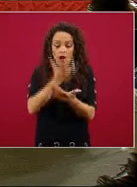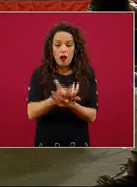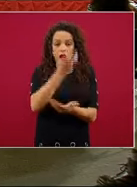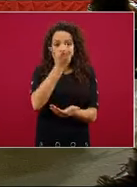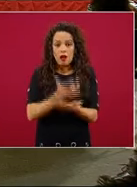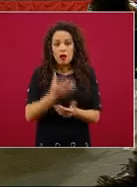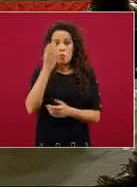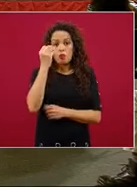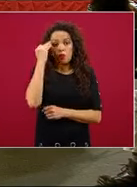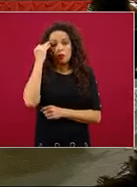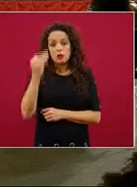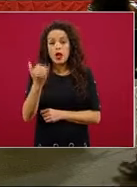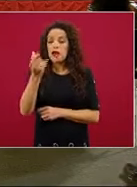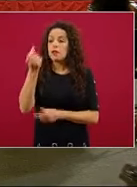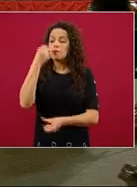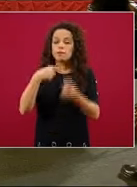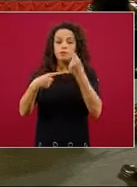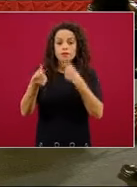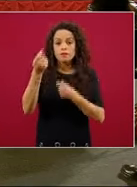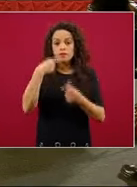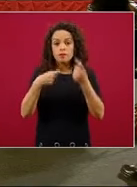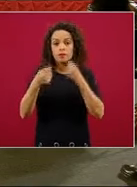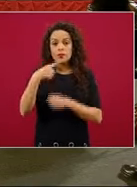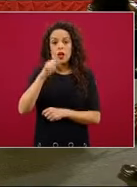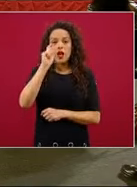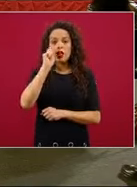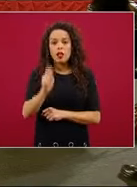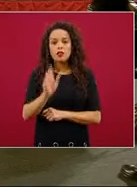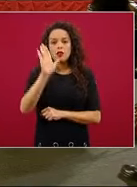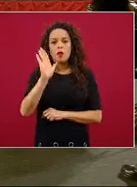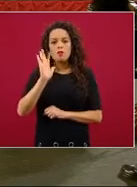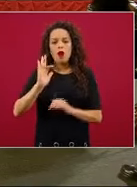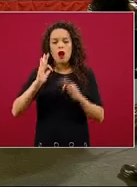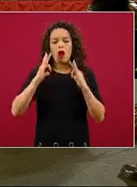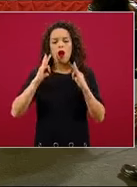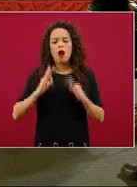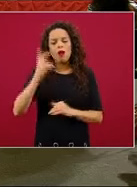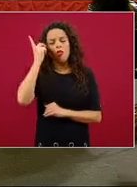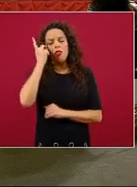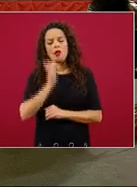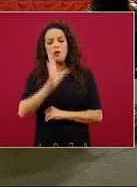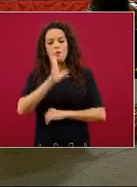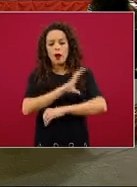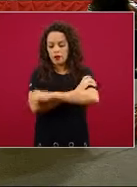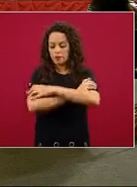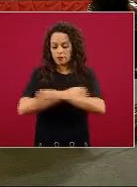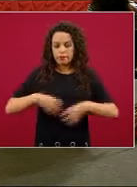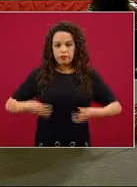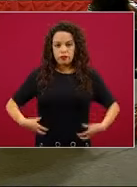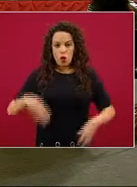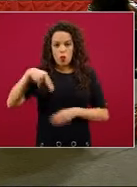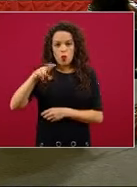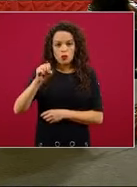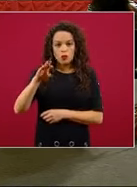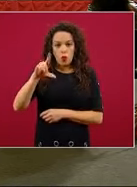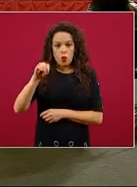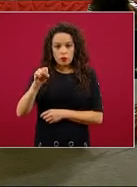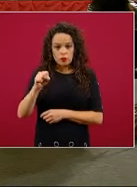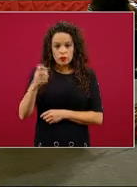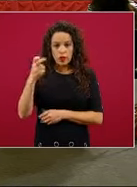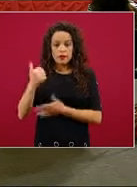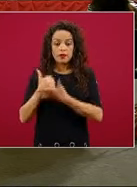medicamentos causan relajamiento muscular, los medicamentos que se utilizan precisamente para mantener a las